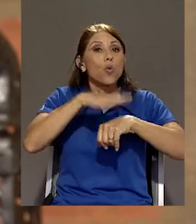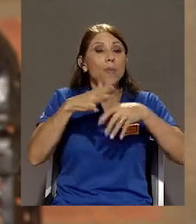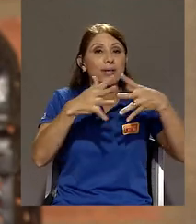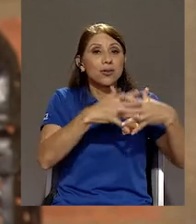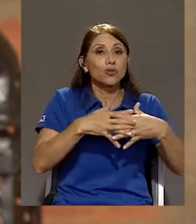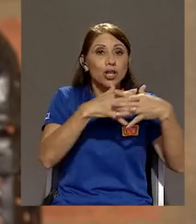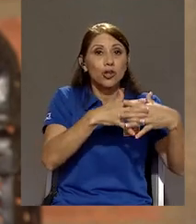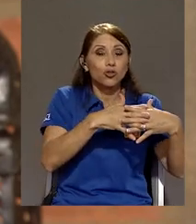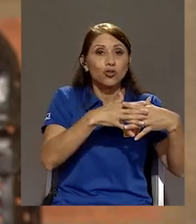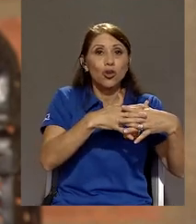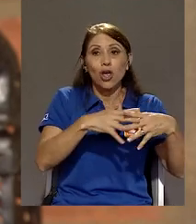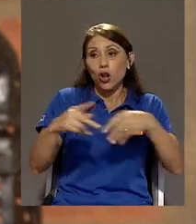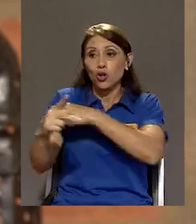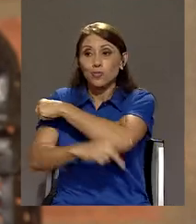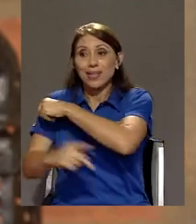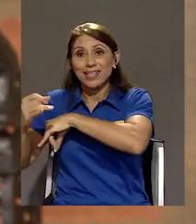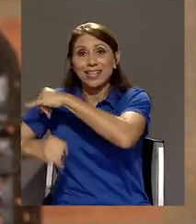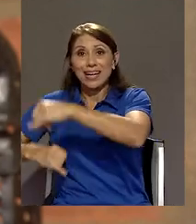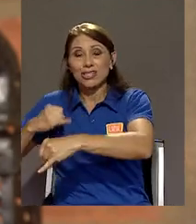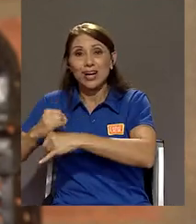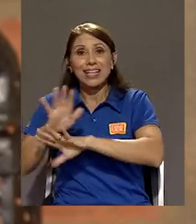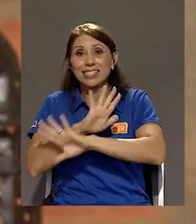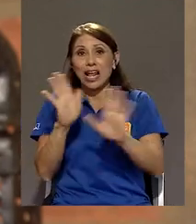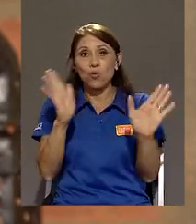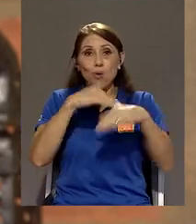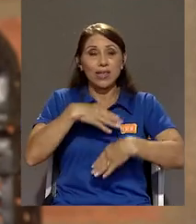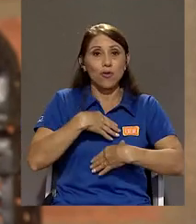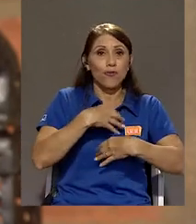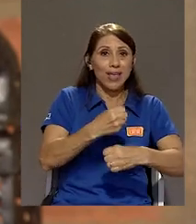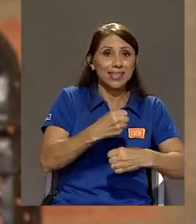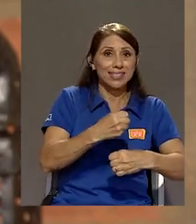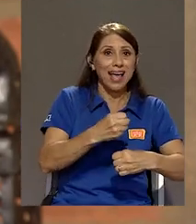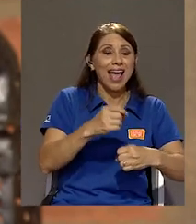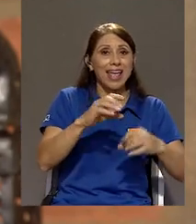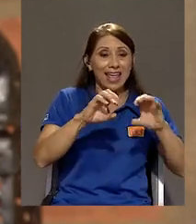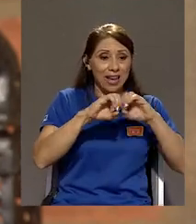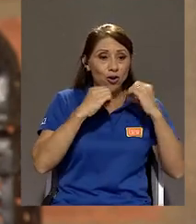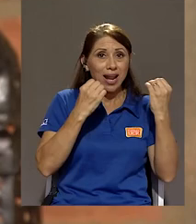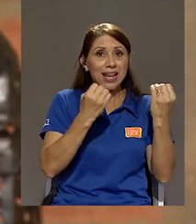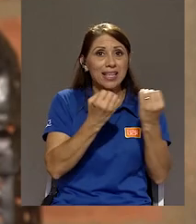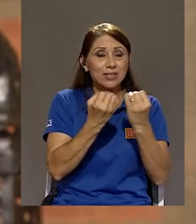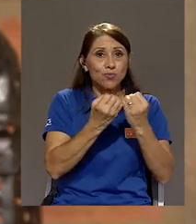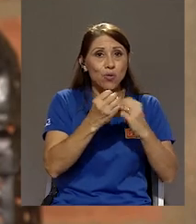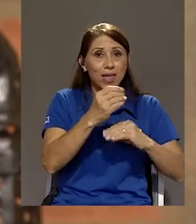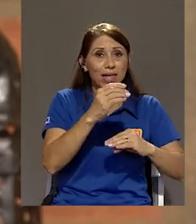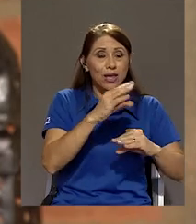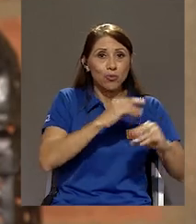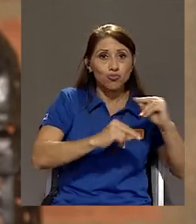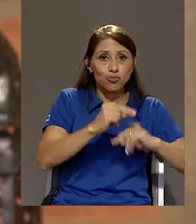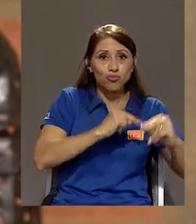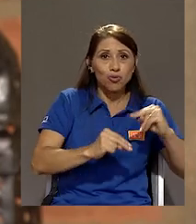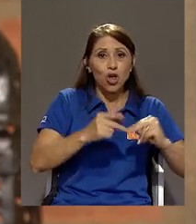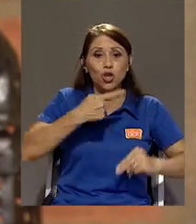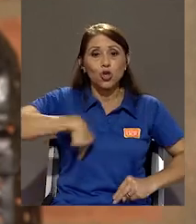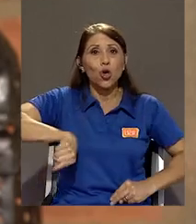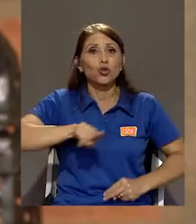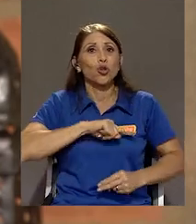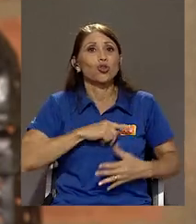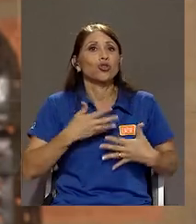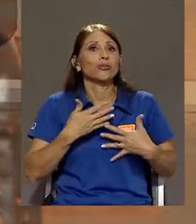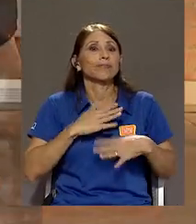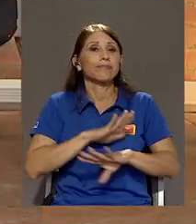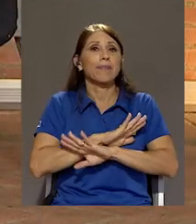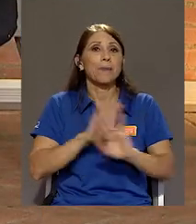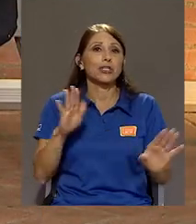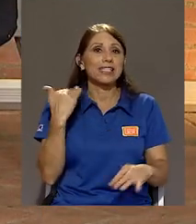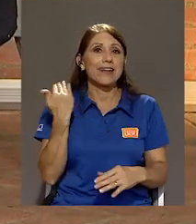pierda confianza en la Organización Mundial de Comercio como el mecanismo para elucidar esos desacuerdos comerciales, nosotros vamos a estar fritos, por así,